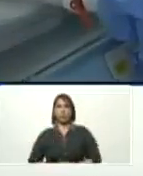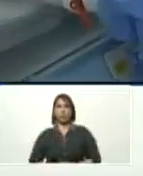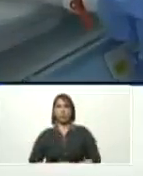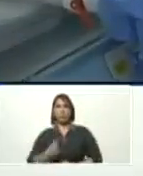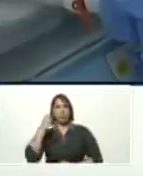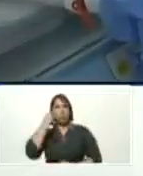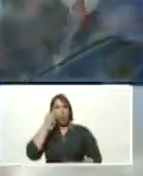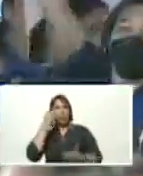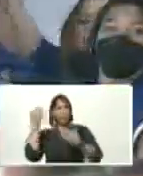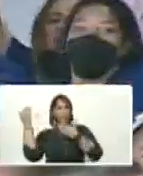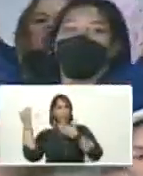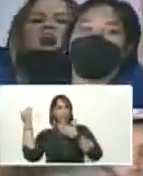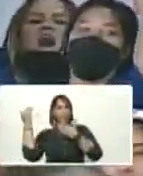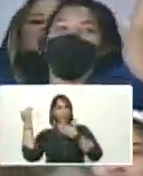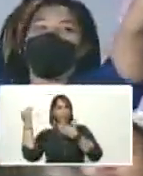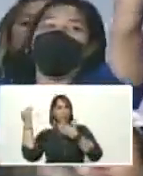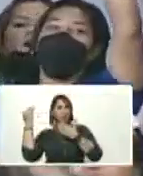mujeres que ustedes ven ahí,